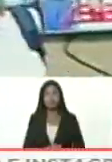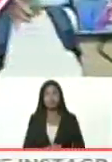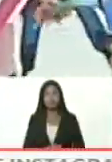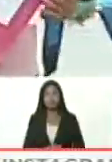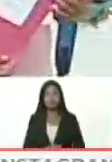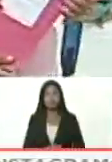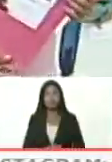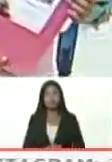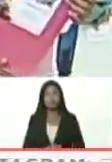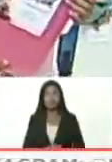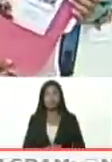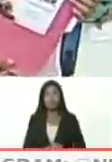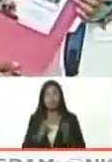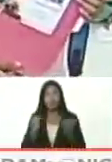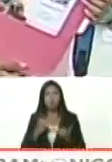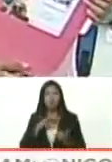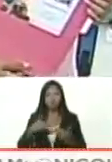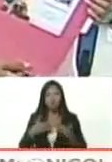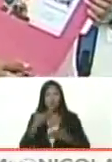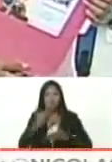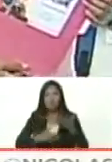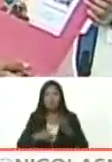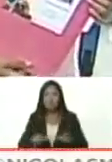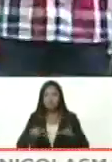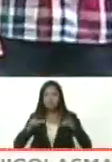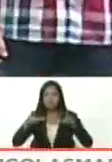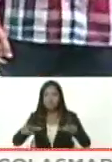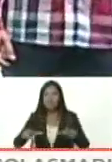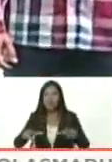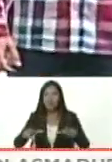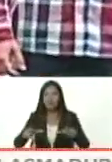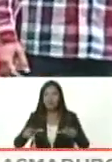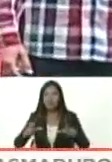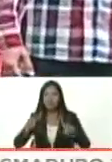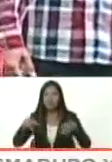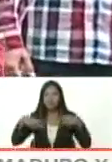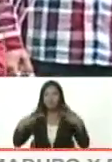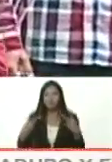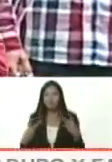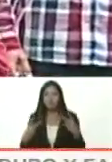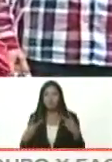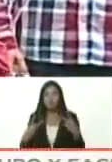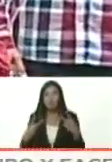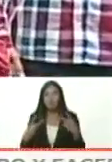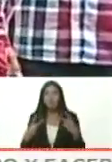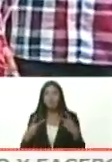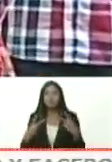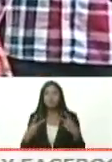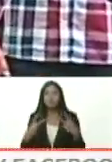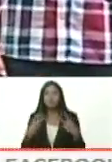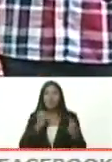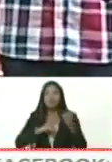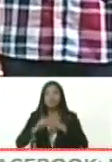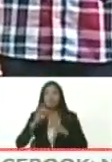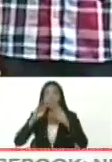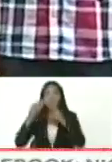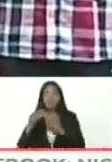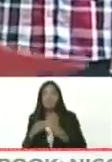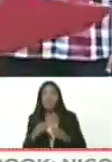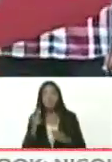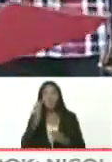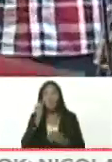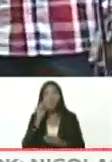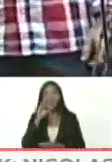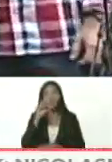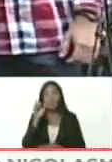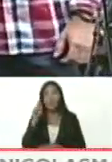Y ahora vamos a entregarle el certificado de la actualización de la ofensiva comunal a Carmen Victoria